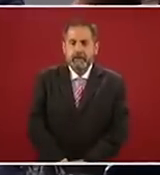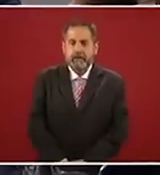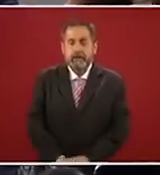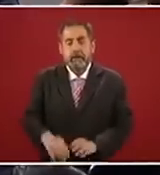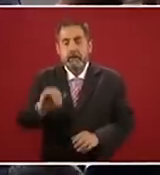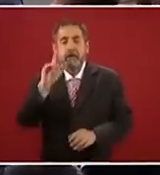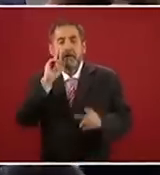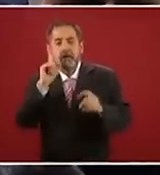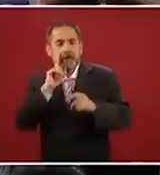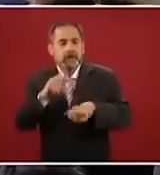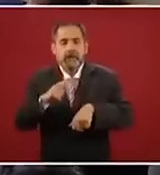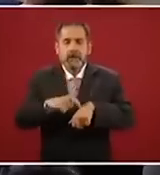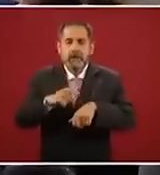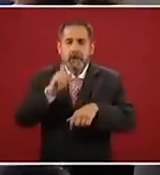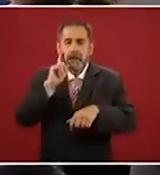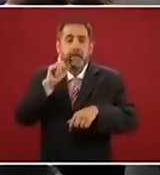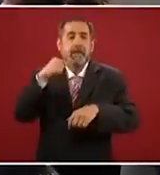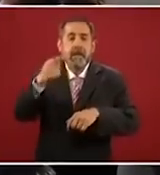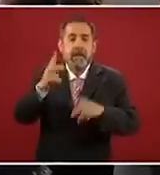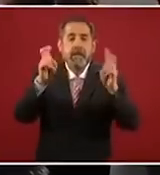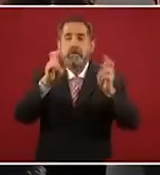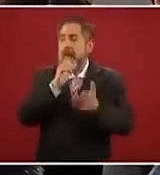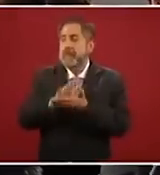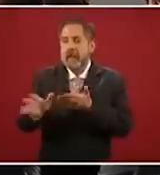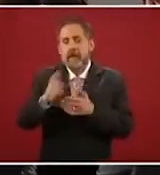Si no, no vamos a tener mañana tema.